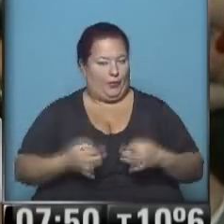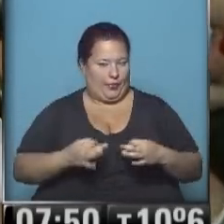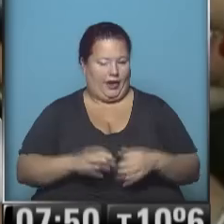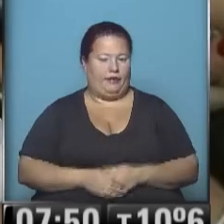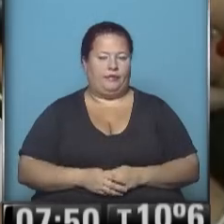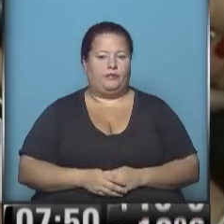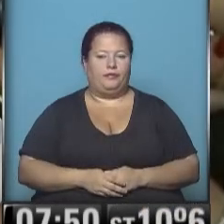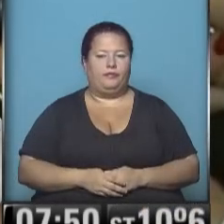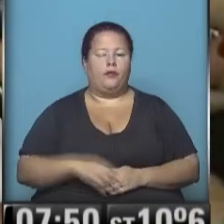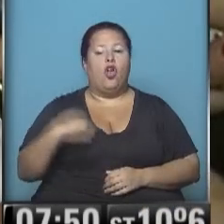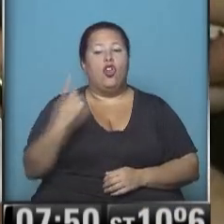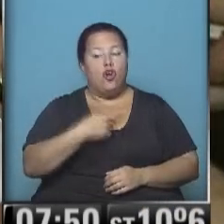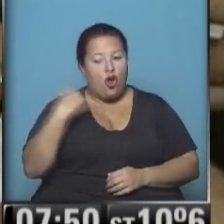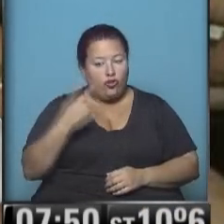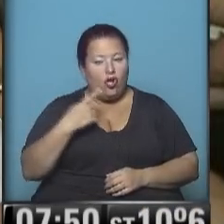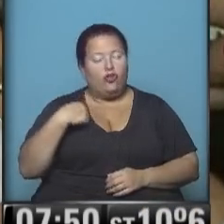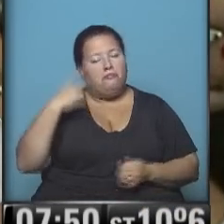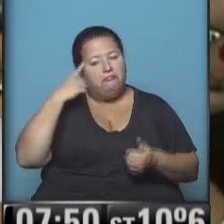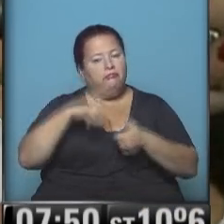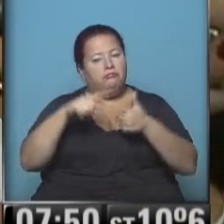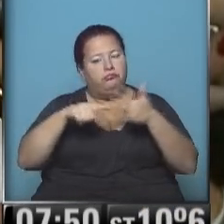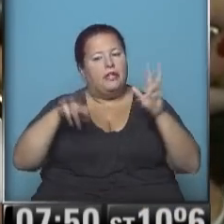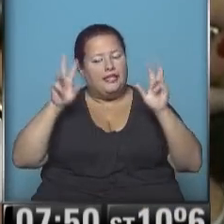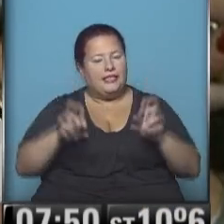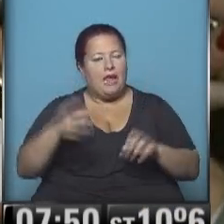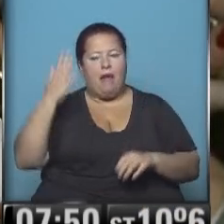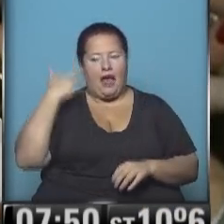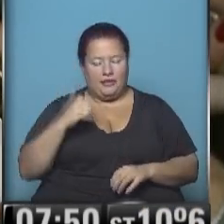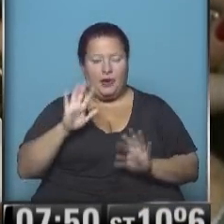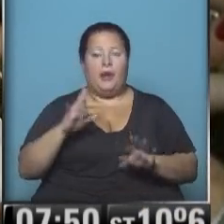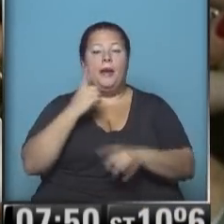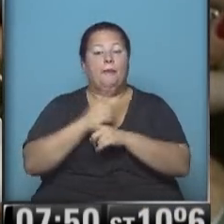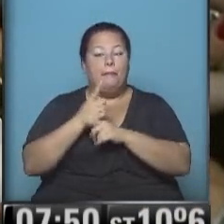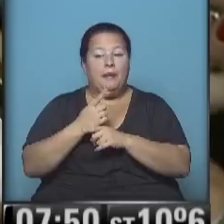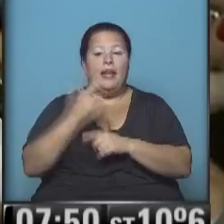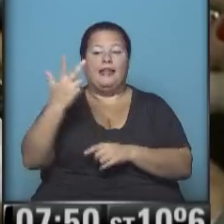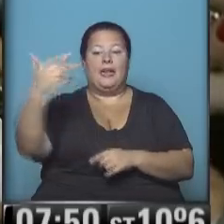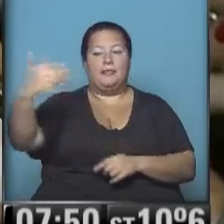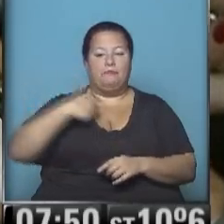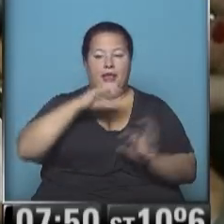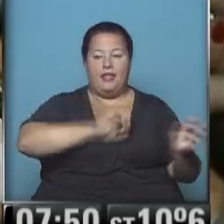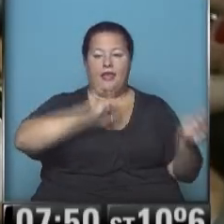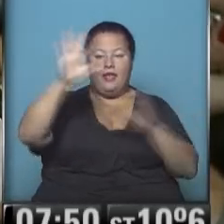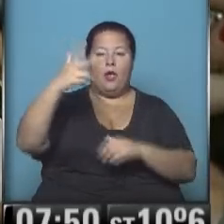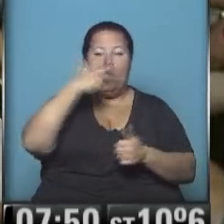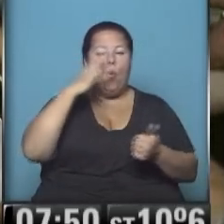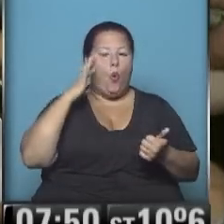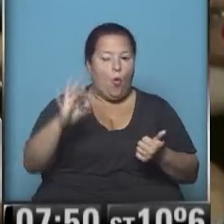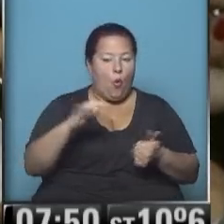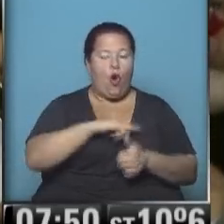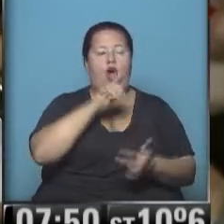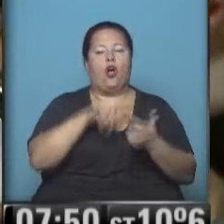correspondan. Nosotros hicimos algunas valoraciones al respecto en el día de ayer. Primero que llegaron los tres pedidos de extradición para Hugo Mariano